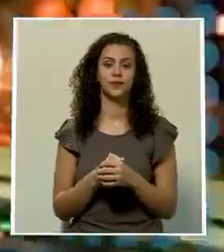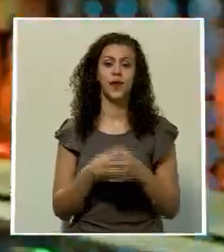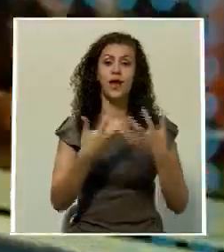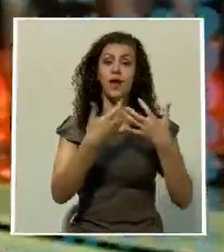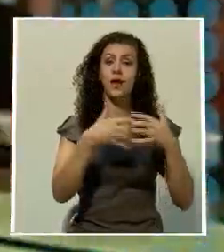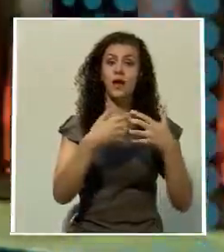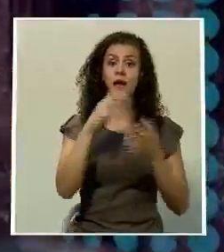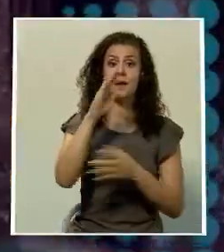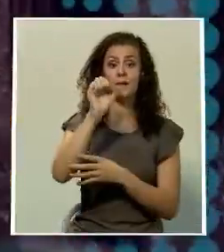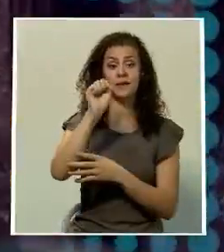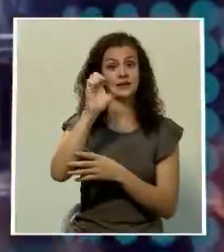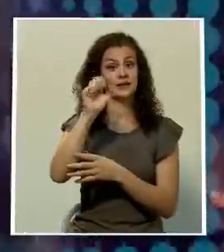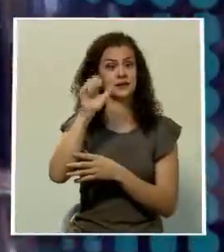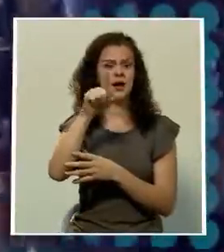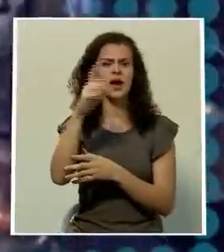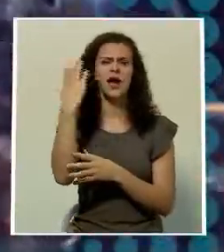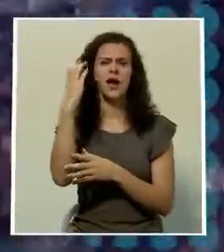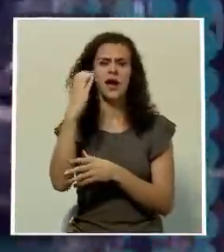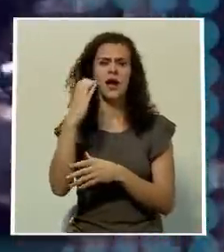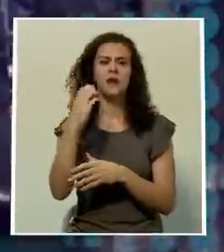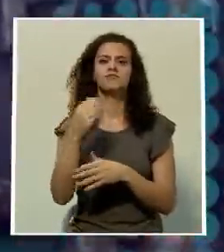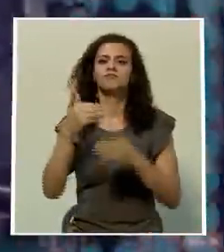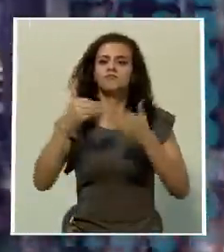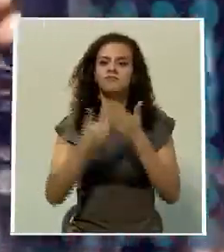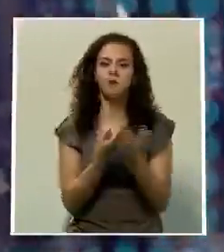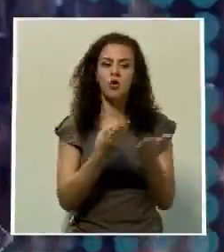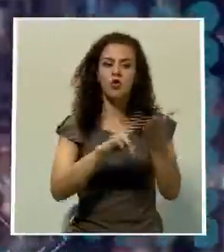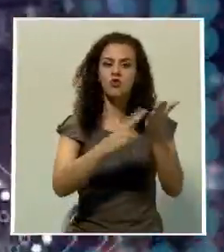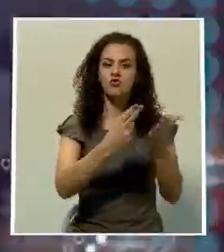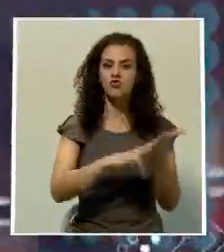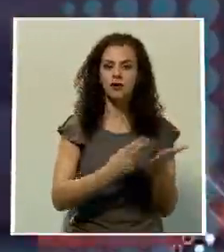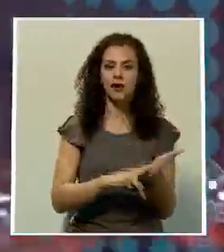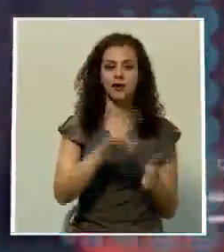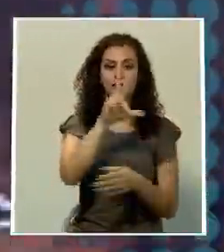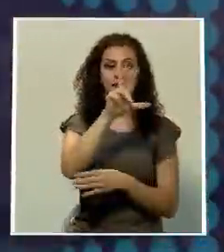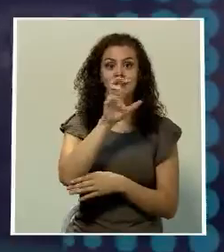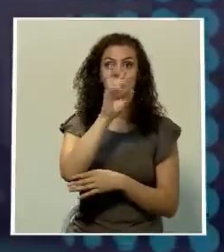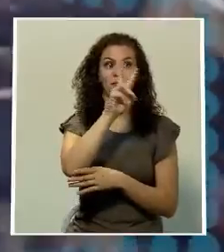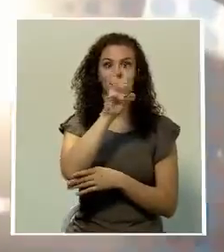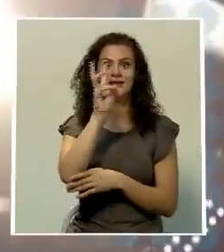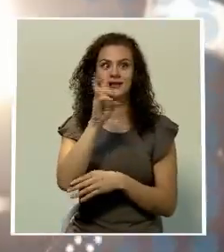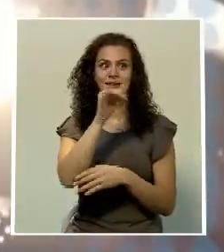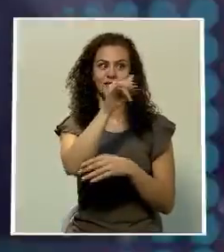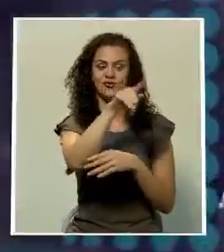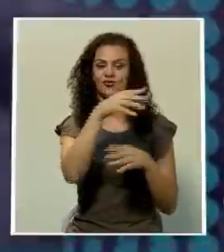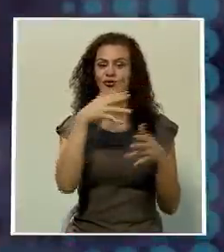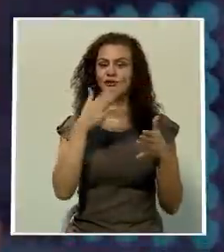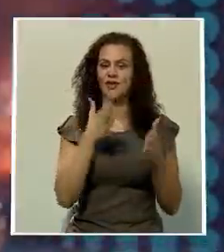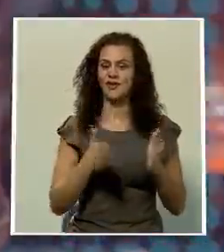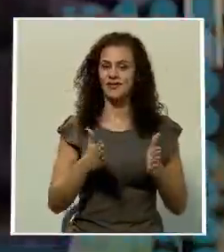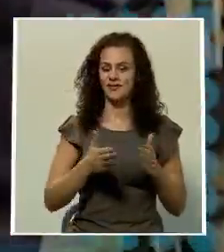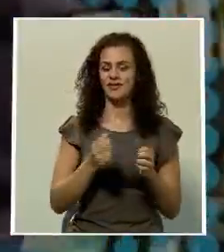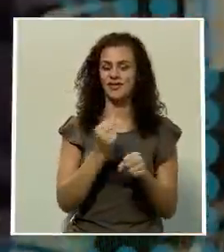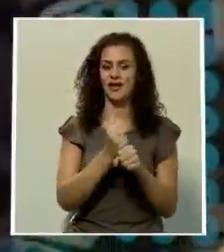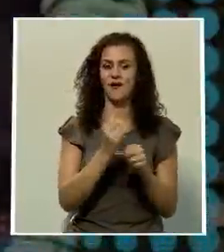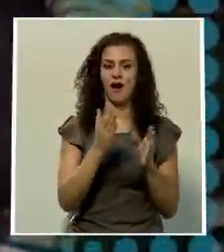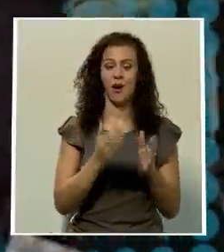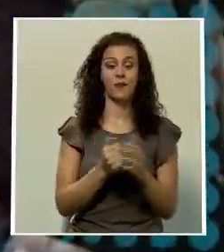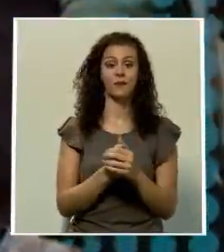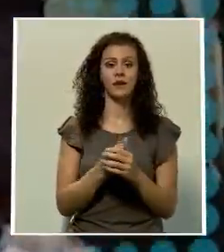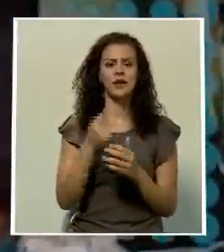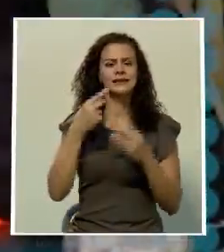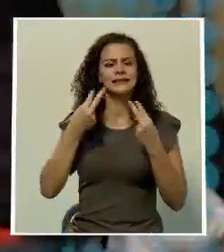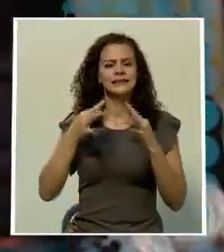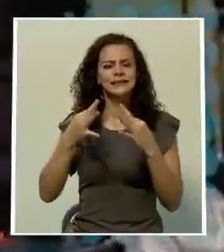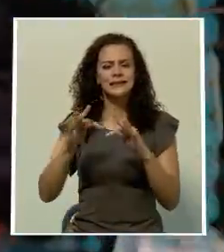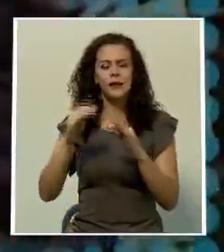La empresa Vicesa en Cartago inició la recontratación de 326 de sus empleados. Además, continúan las gestiones para